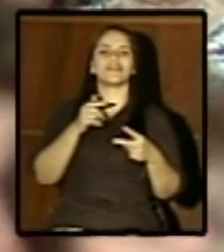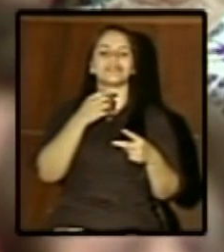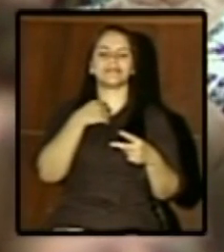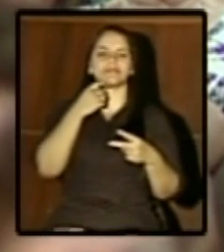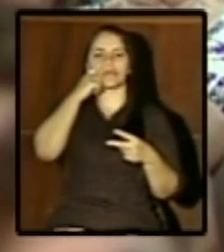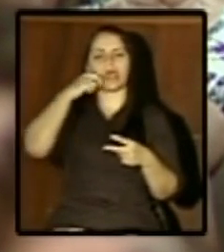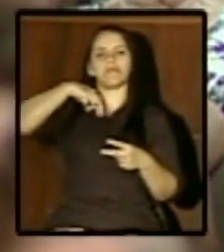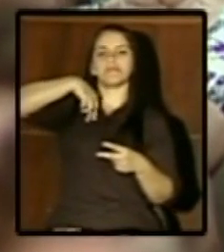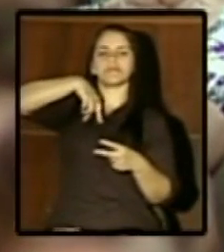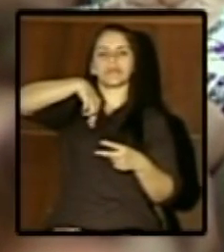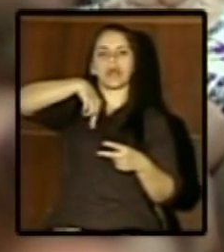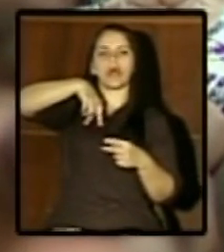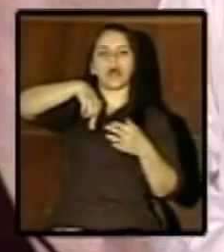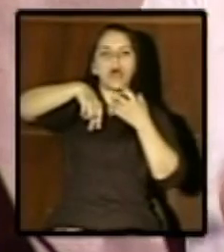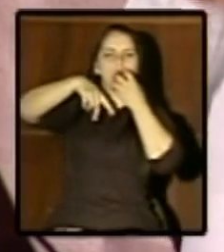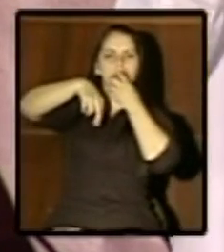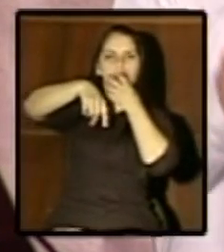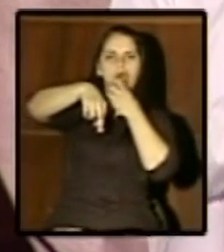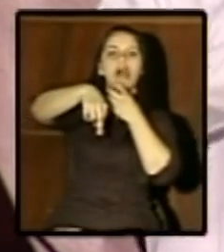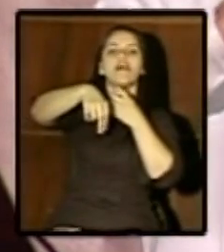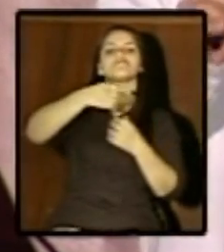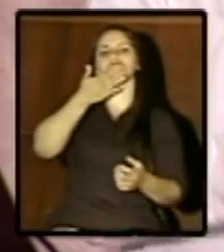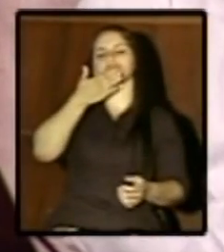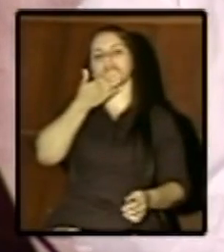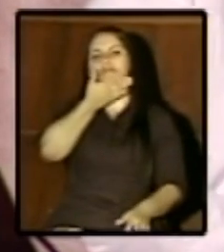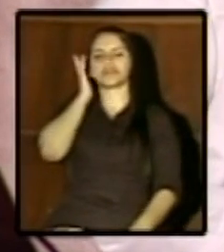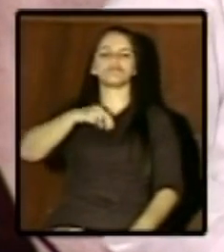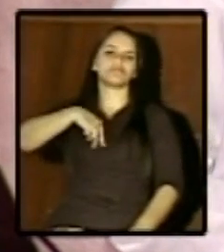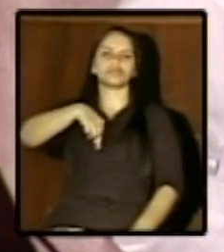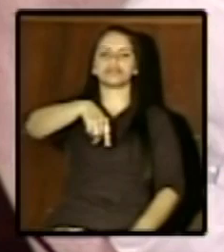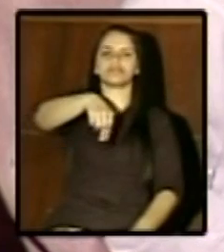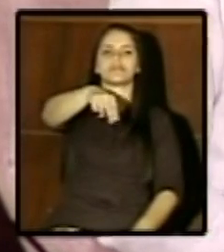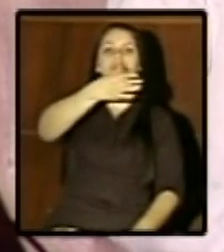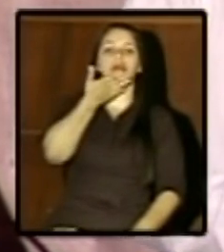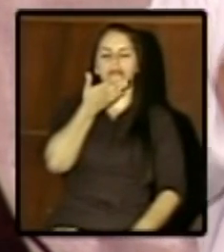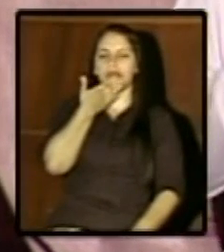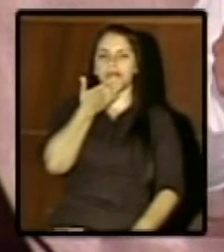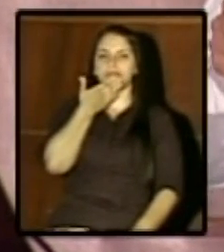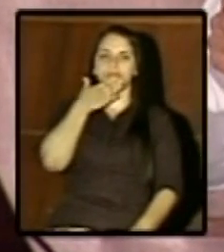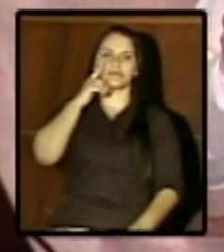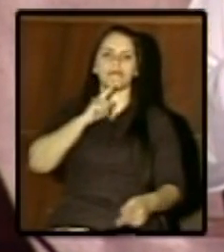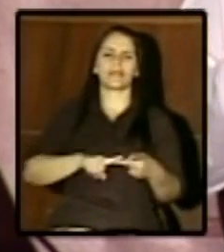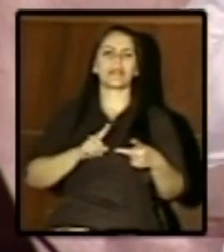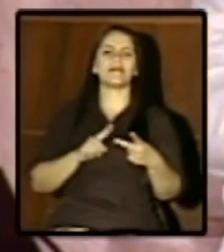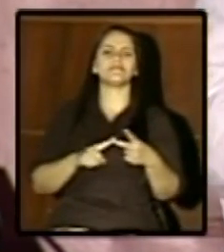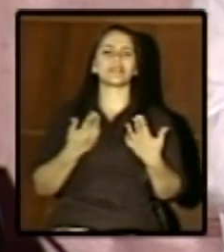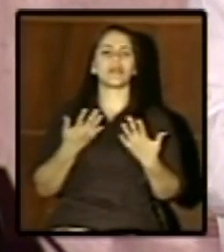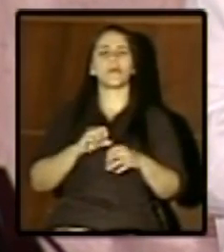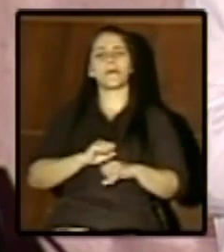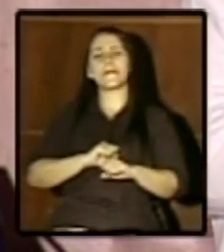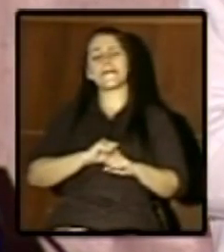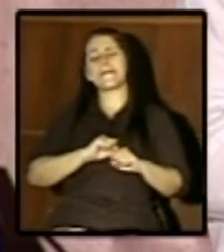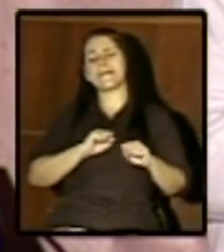La otra es que mejora cuando uno se calienta, como se llama. O sea, ya después de que lleva un ratico, listo, pasó esto y vamos. En terreno plano puedo ir a hacerlo